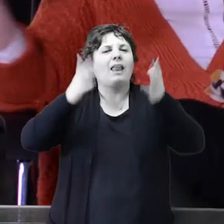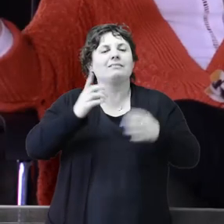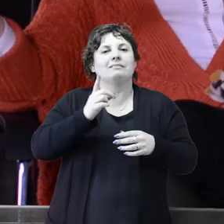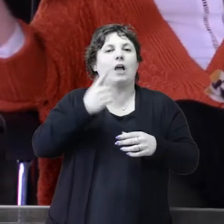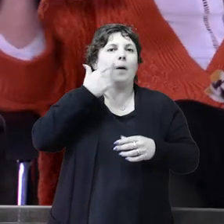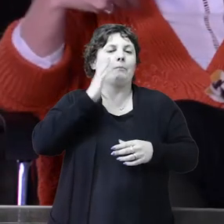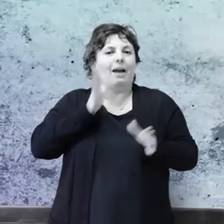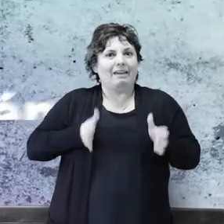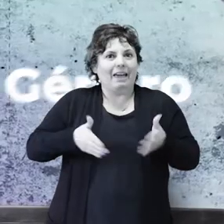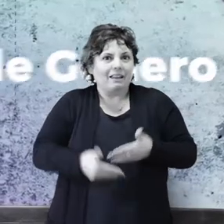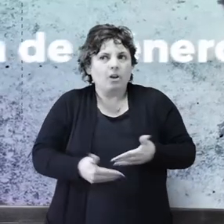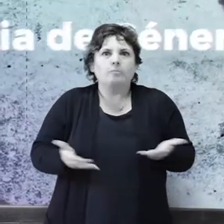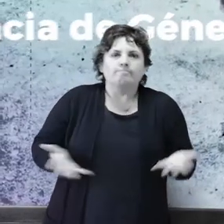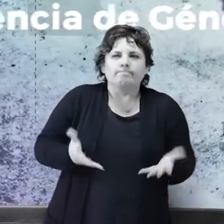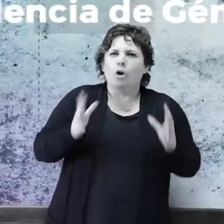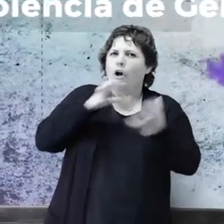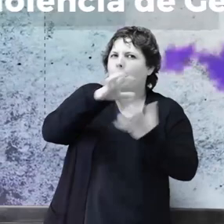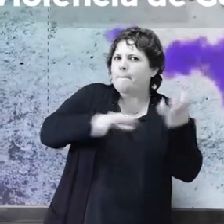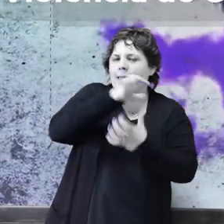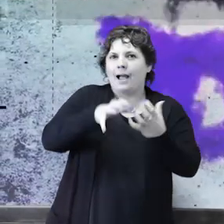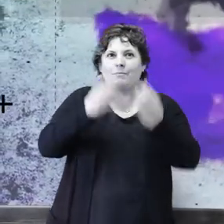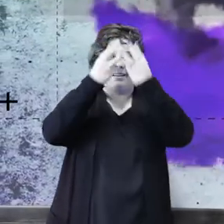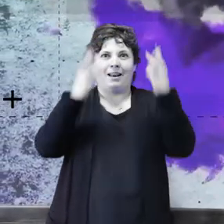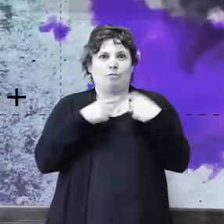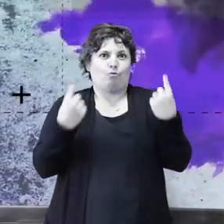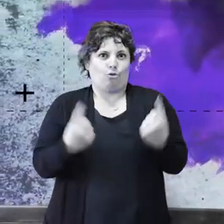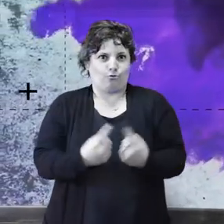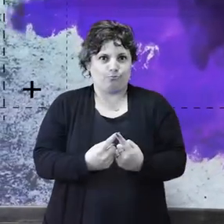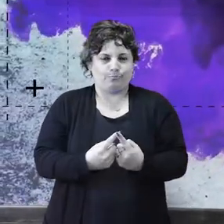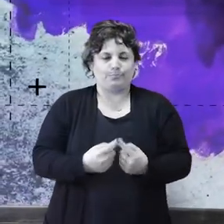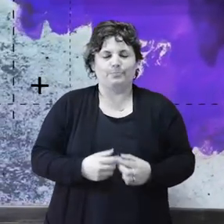mucho más complejo porque en realidad es transversal.